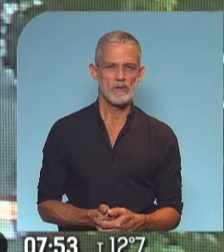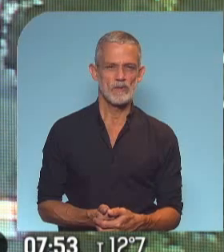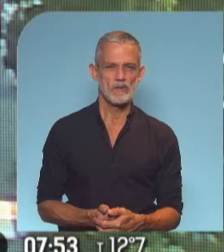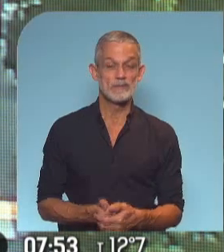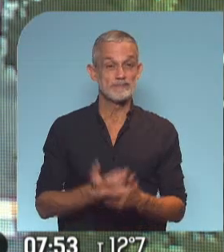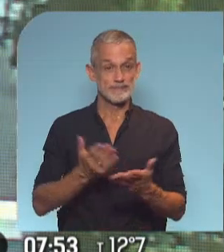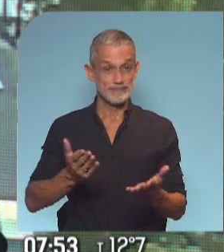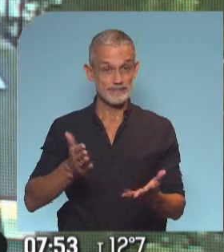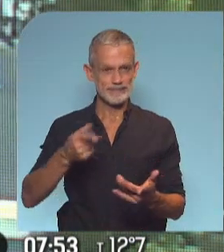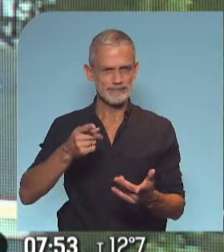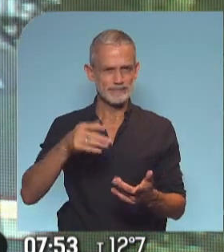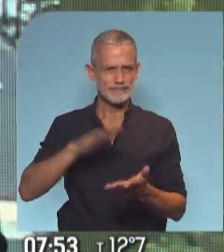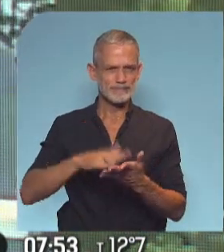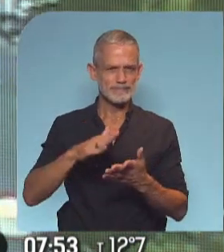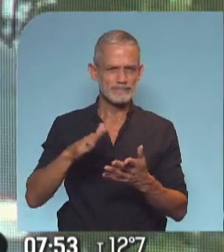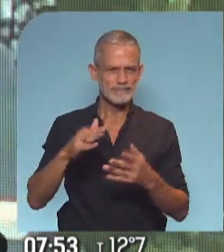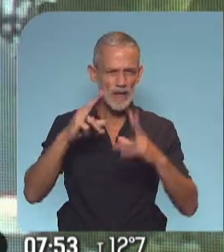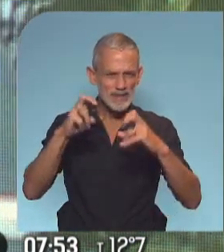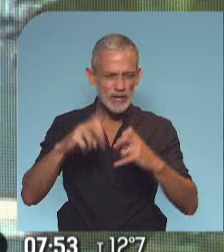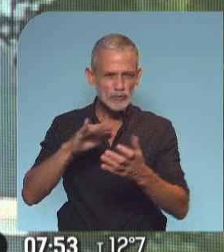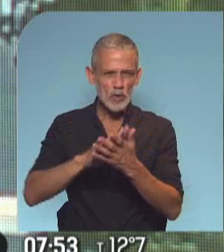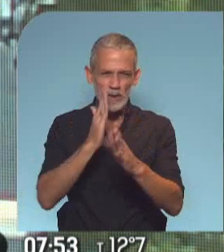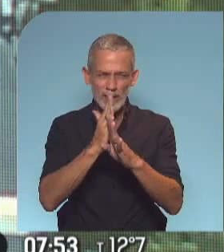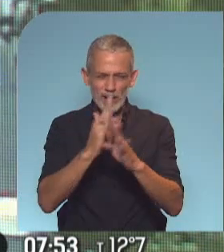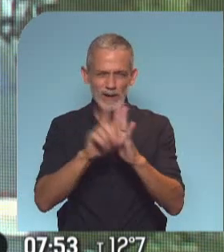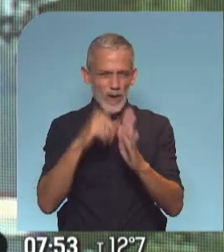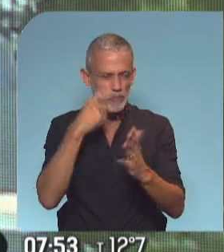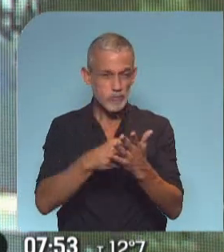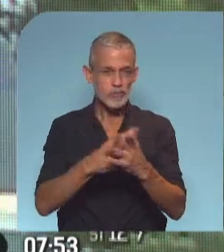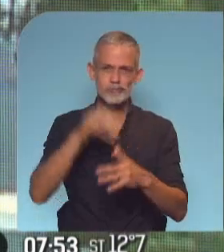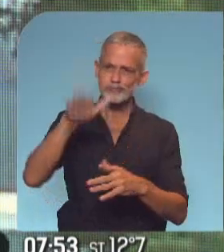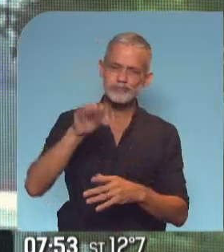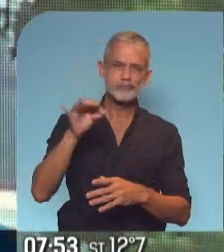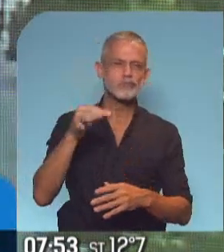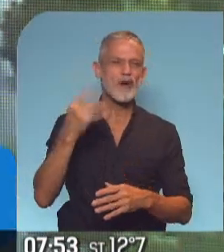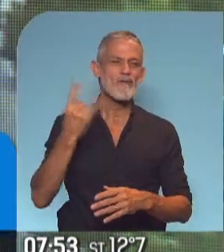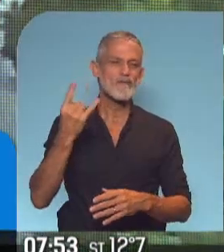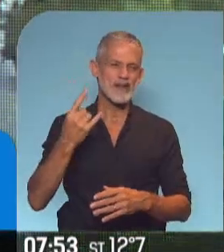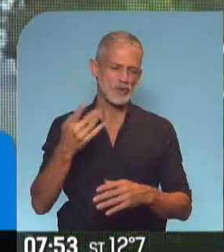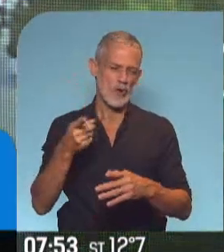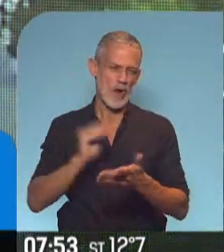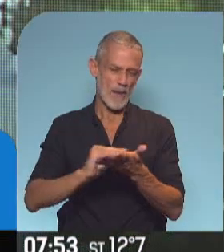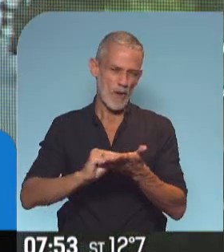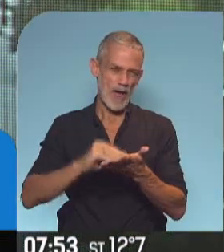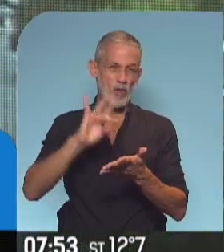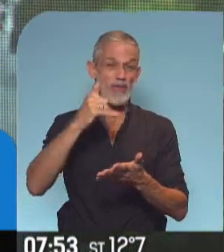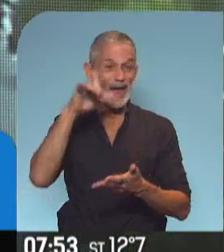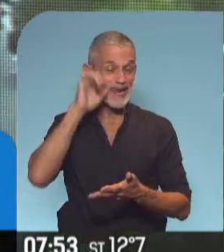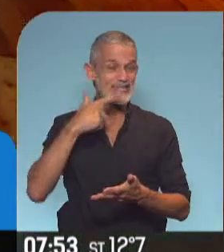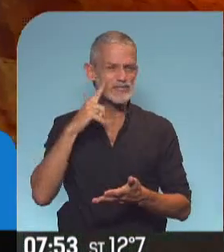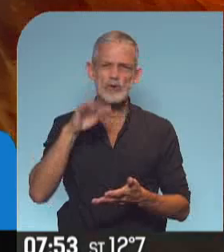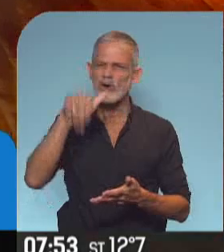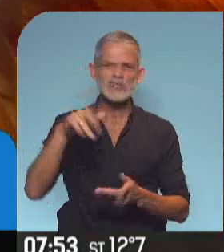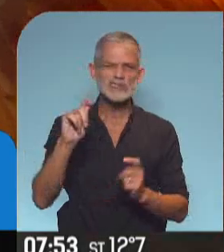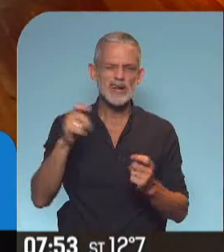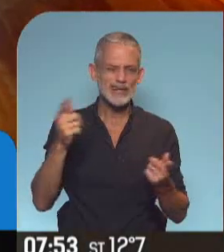en el marco de esta causa de espionaje citaron al falso abogado marcelo de lesión nuestro expósito quien lo citó y por qué